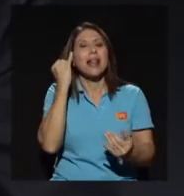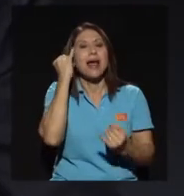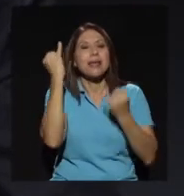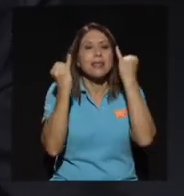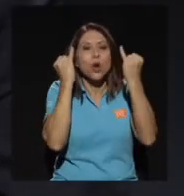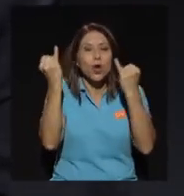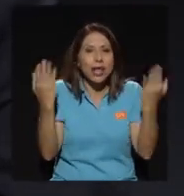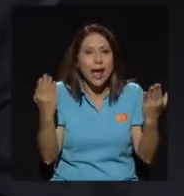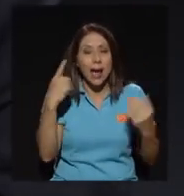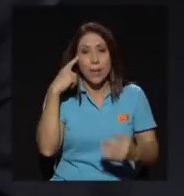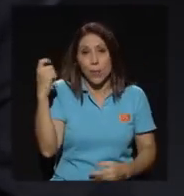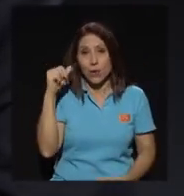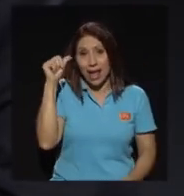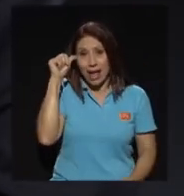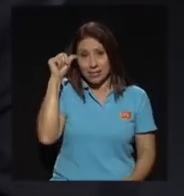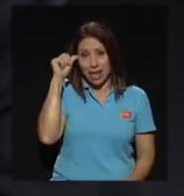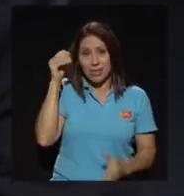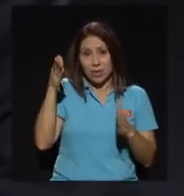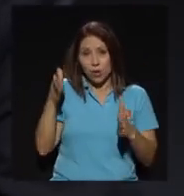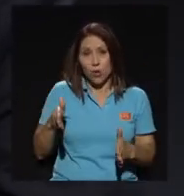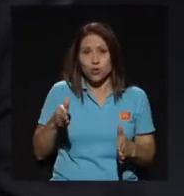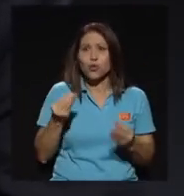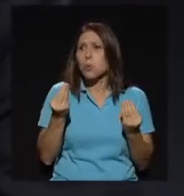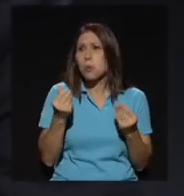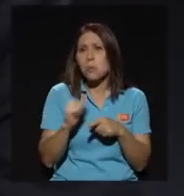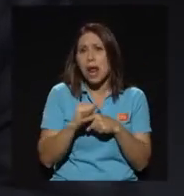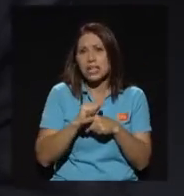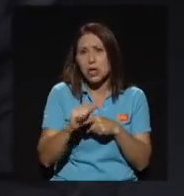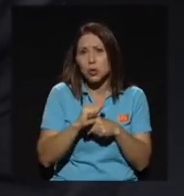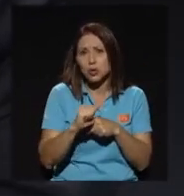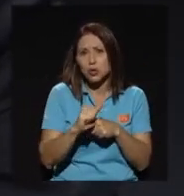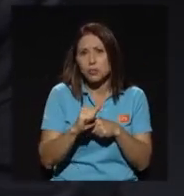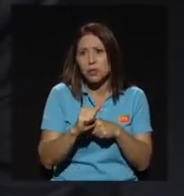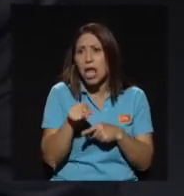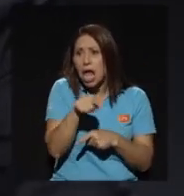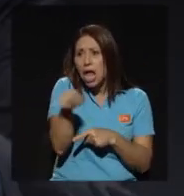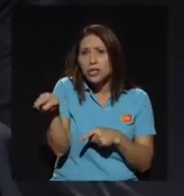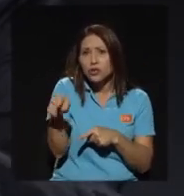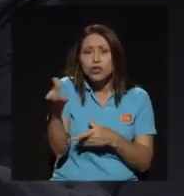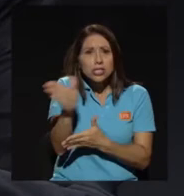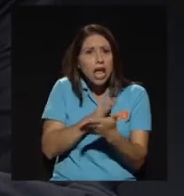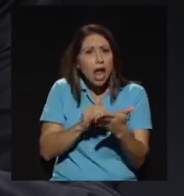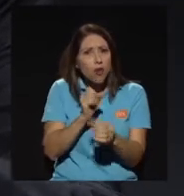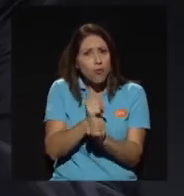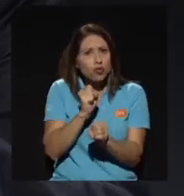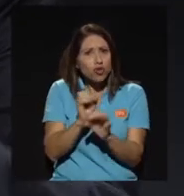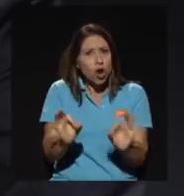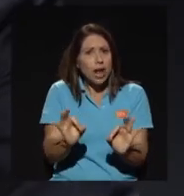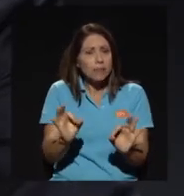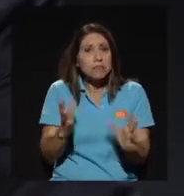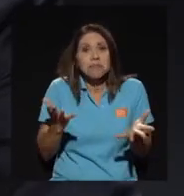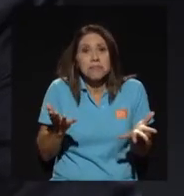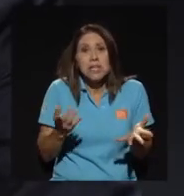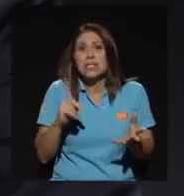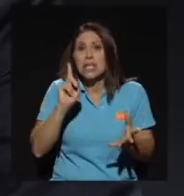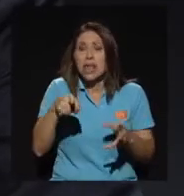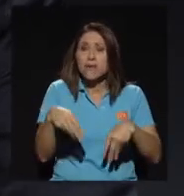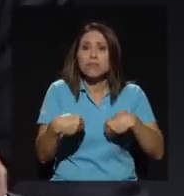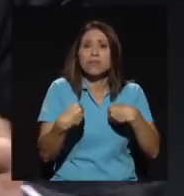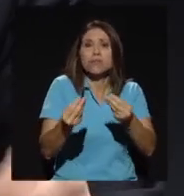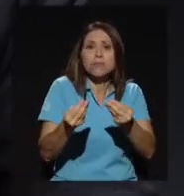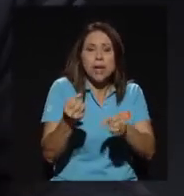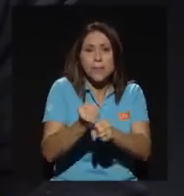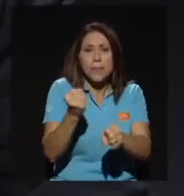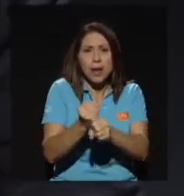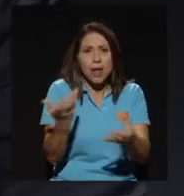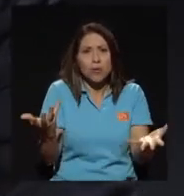los asiáticos son muy muy prácticos ellos si algo funciona sí es decir si hay que generar empleo y lo